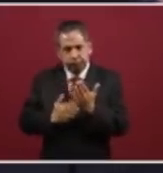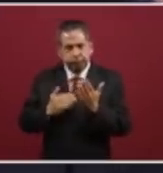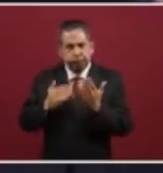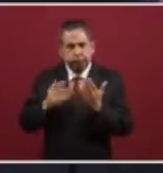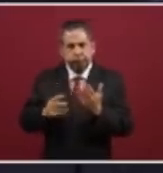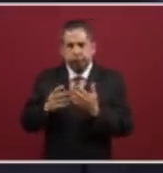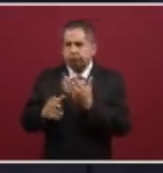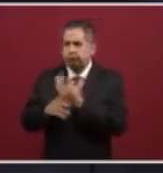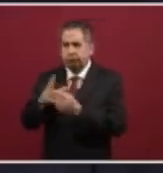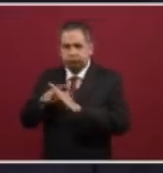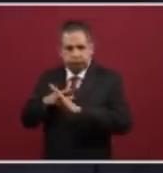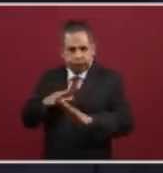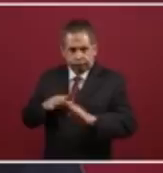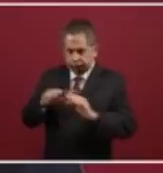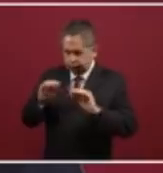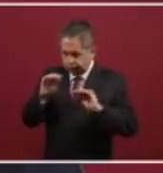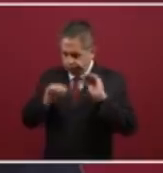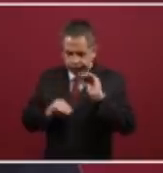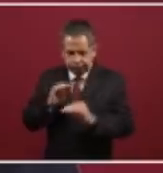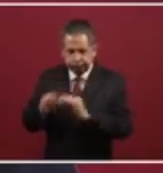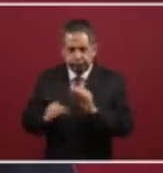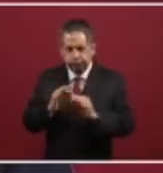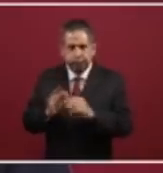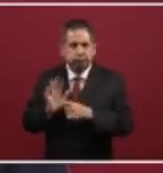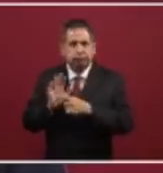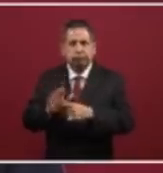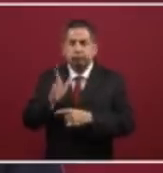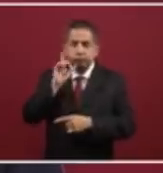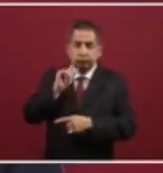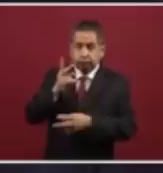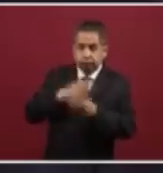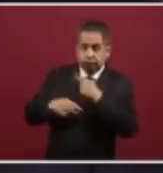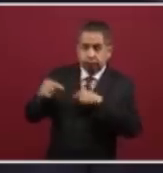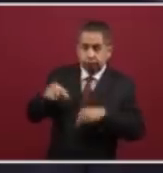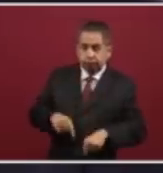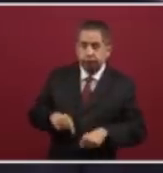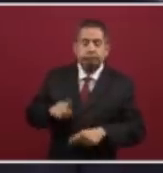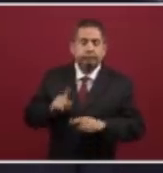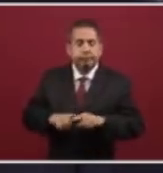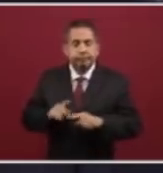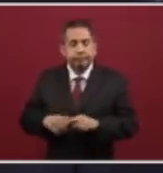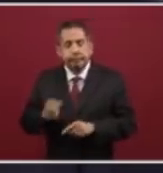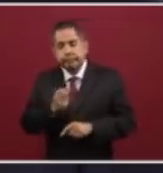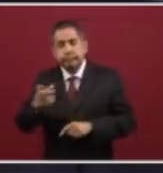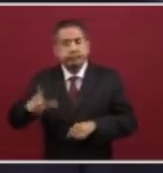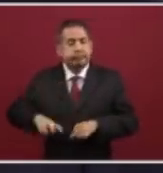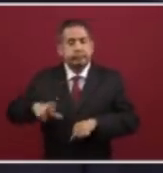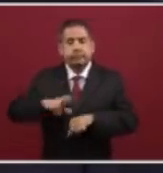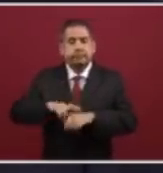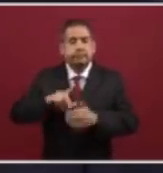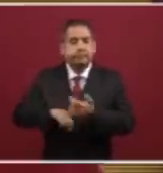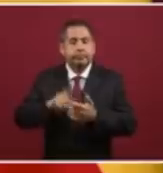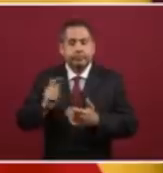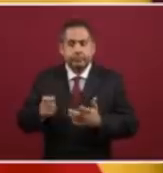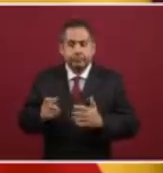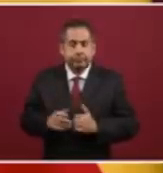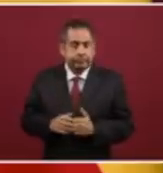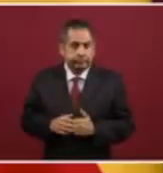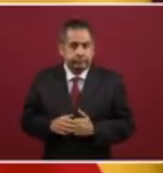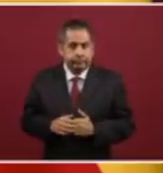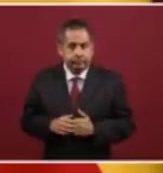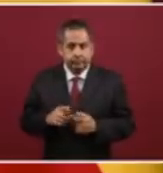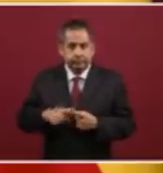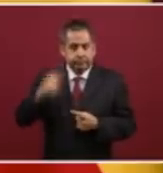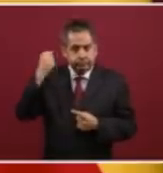migración vienen nos acompañan los gobernadores de